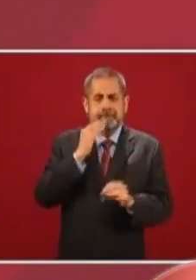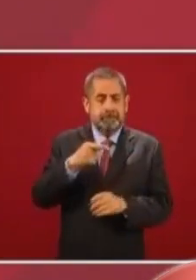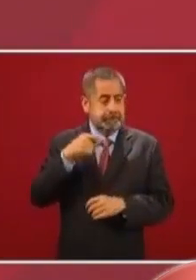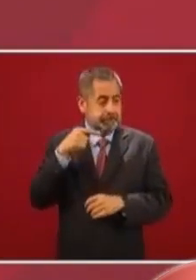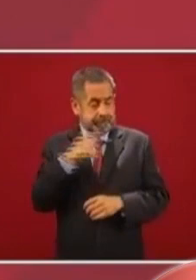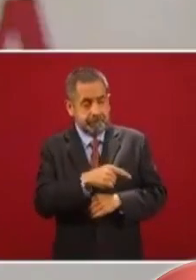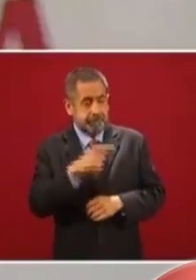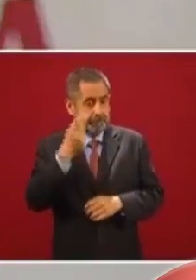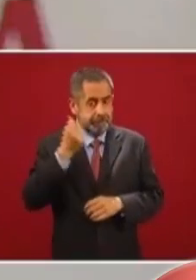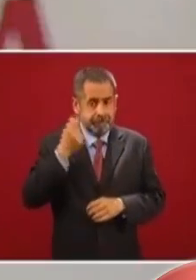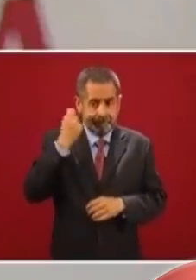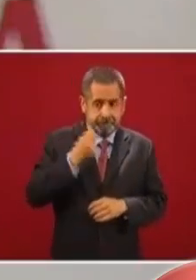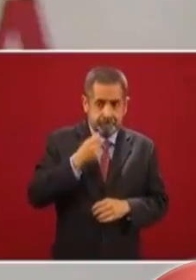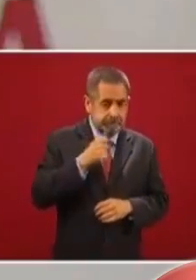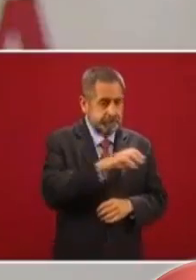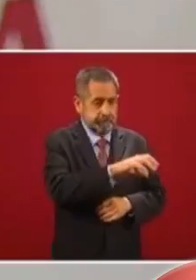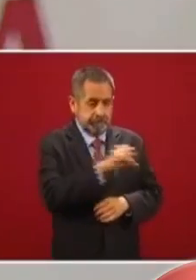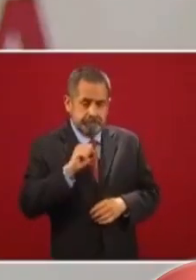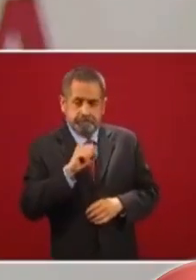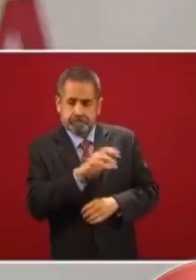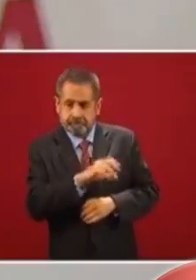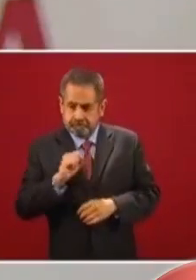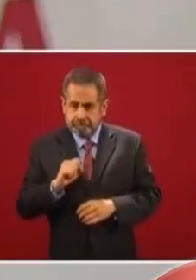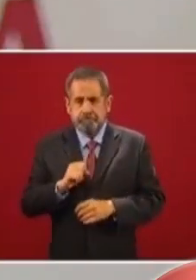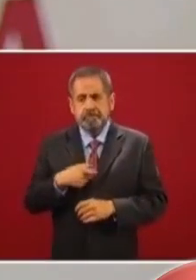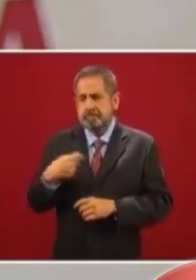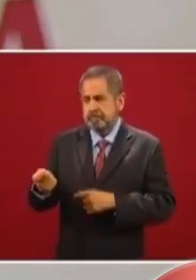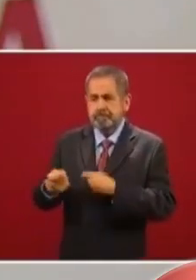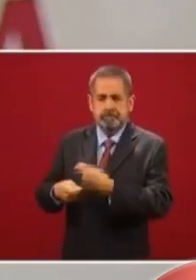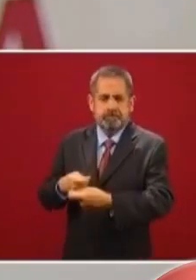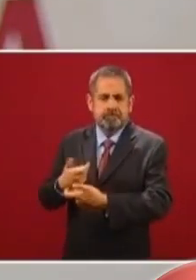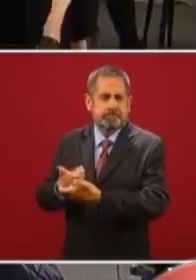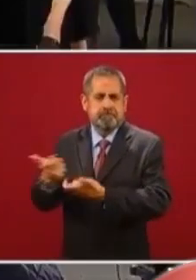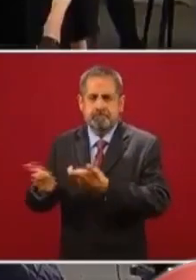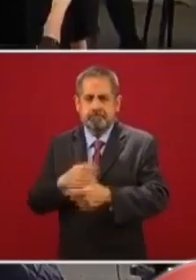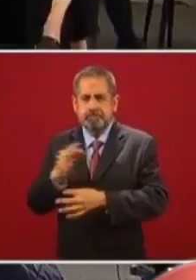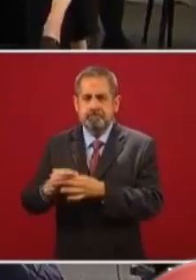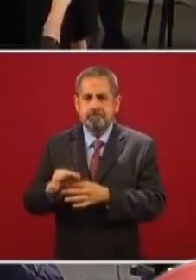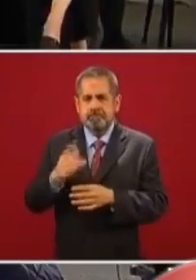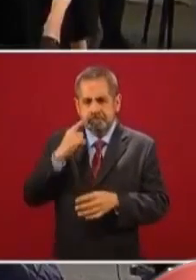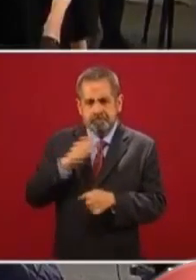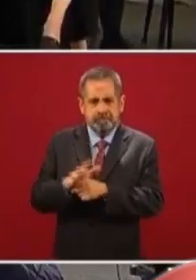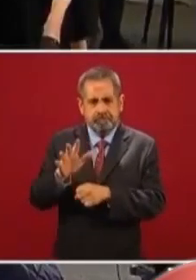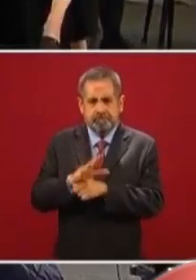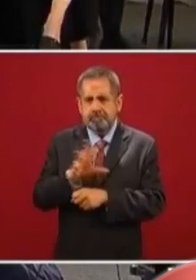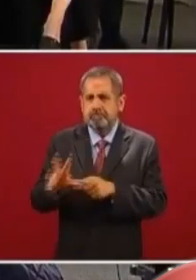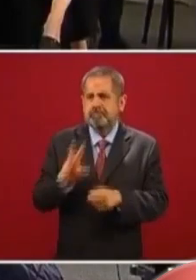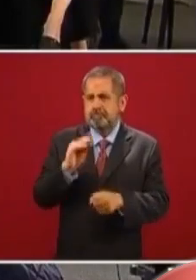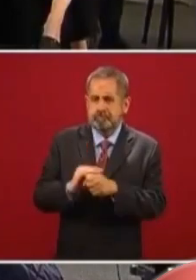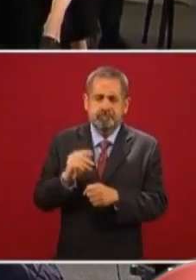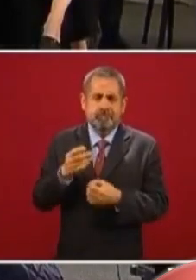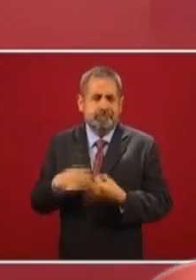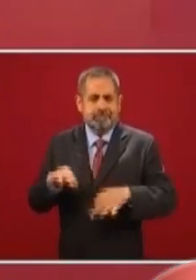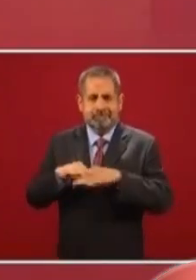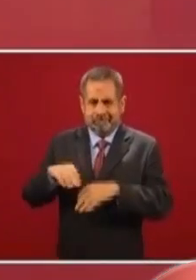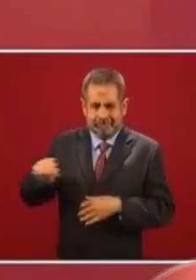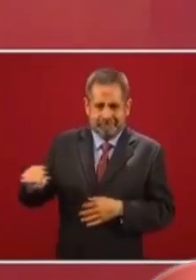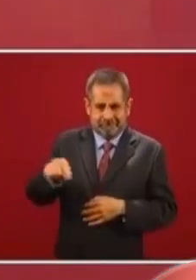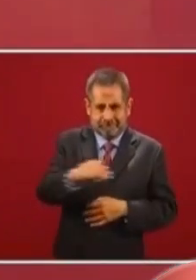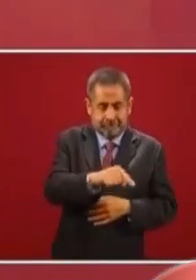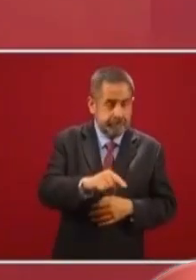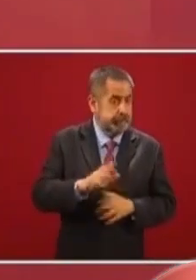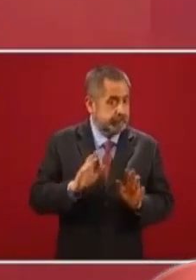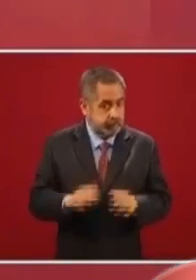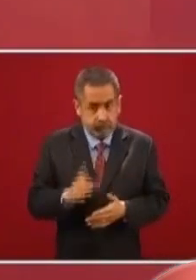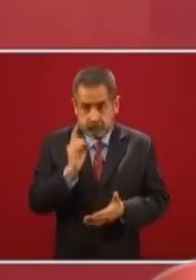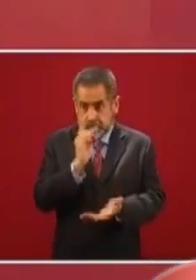propio fideicomiso salgan los recursos que se requieren para estas obras importantes que, insisto, no